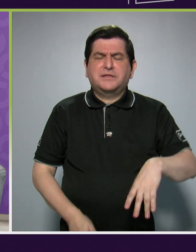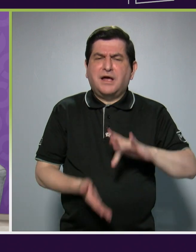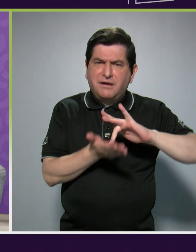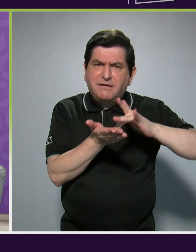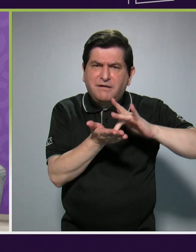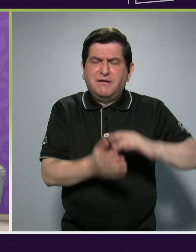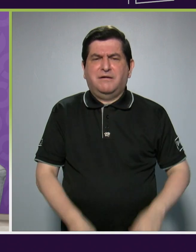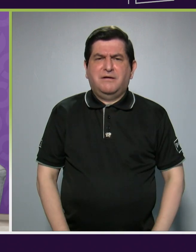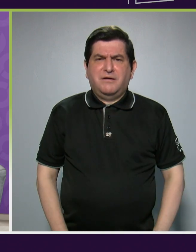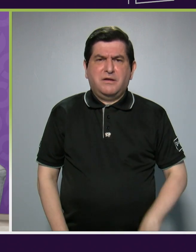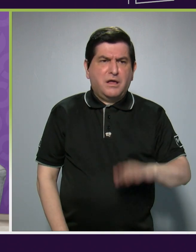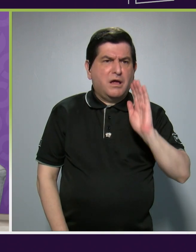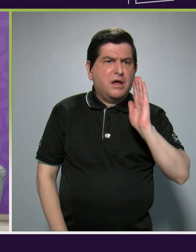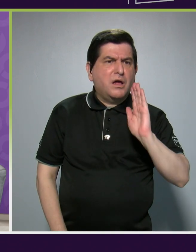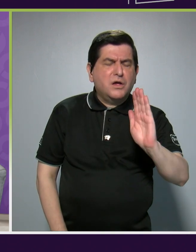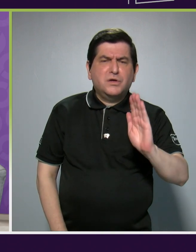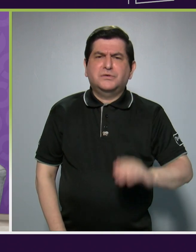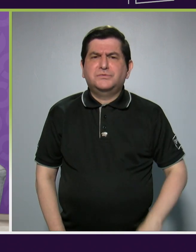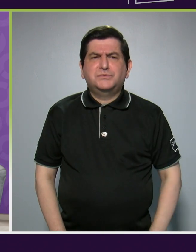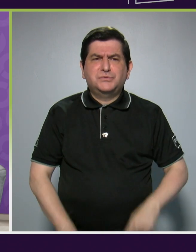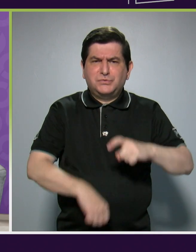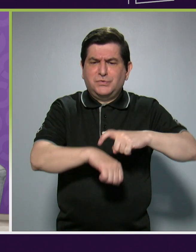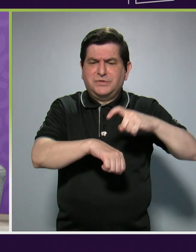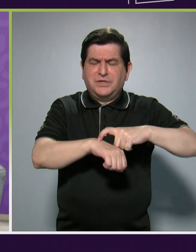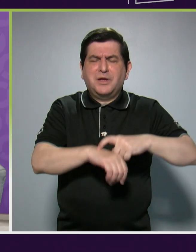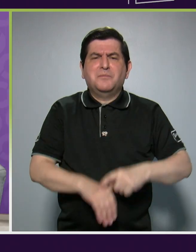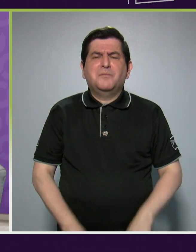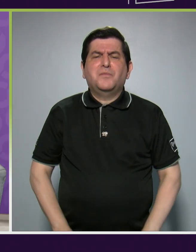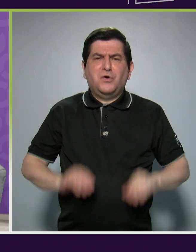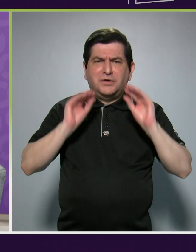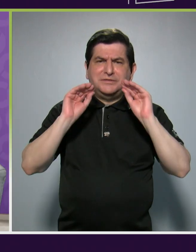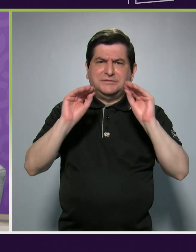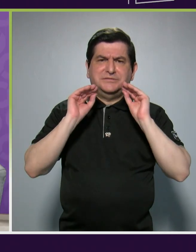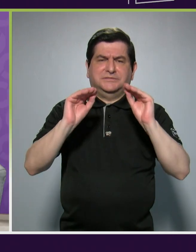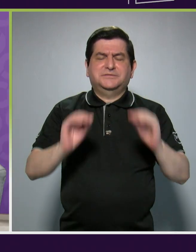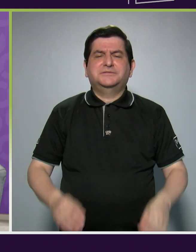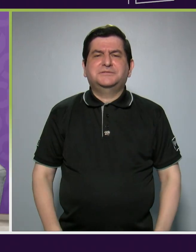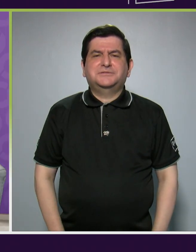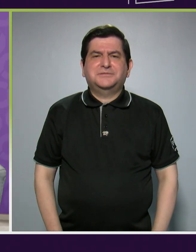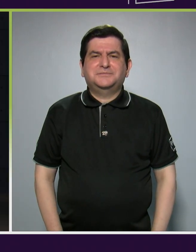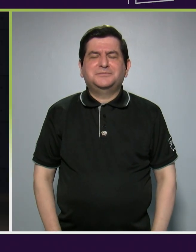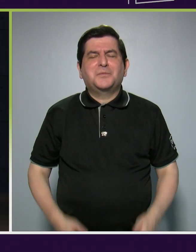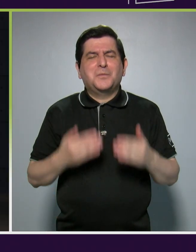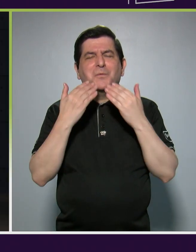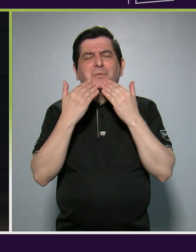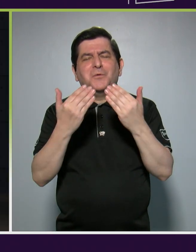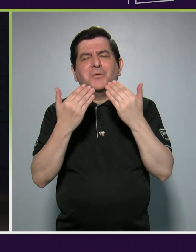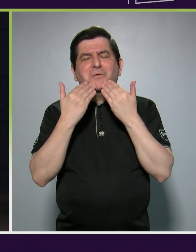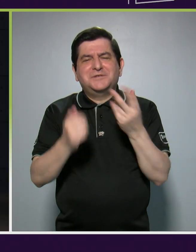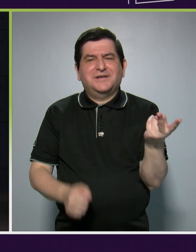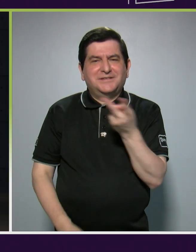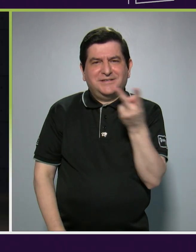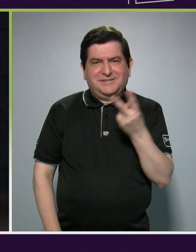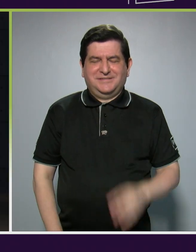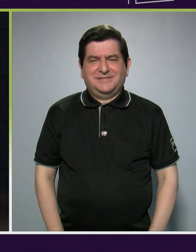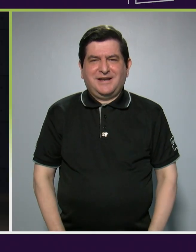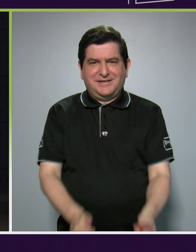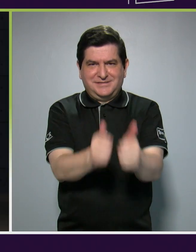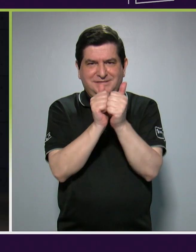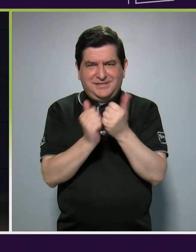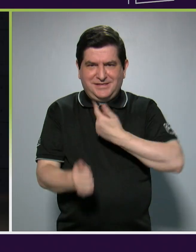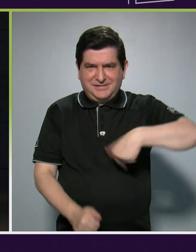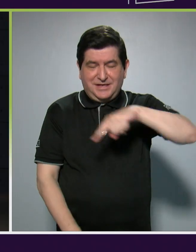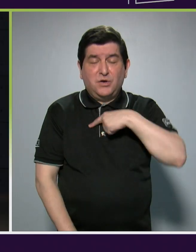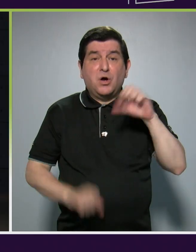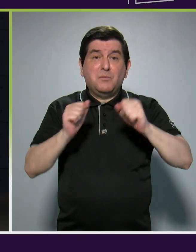medicamentos durante su periodo escolar, ¿verdad? Y les agradezco muchísimo a ambas que nos hayan acompañado. Sé